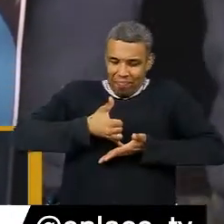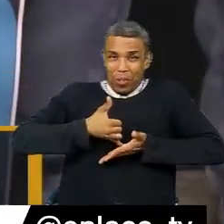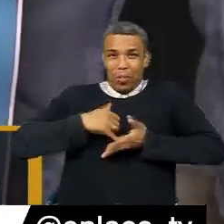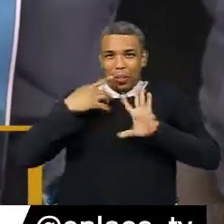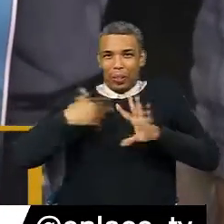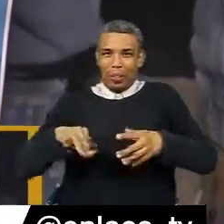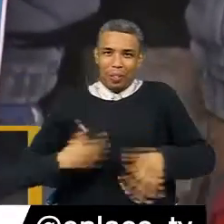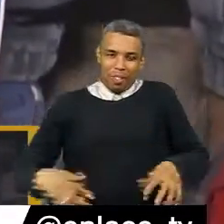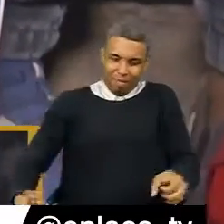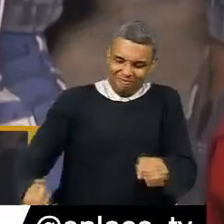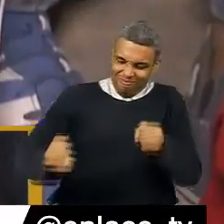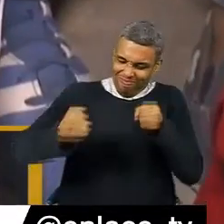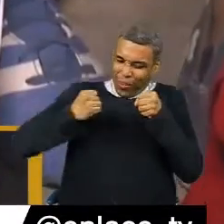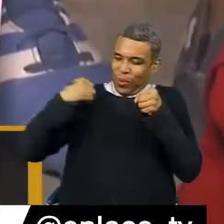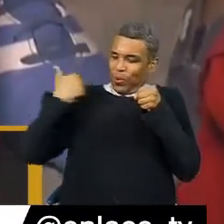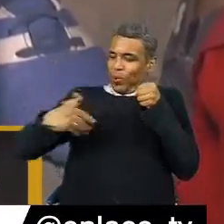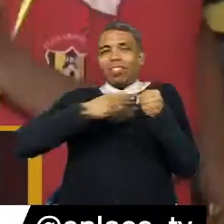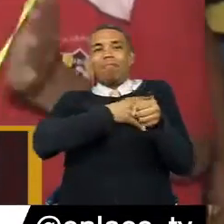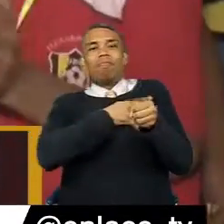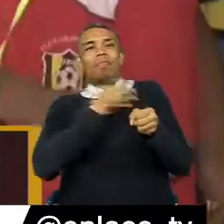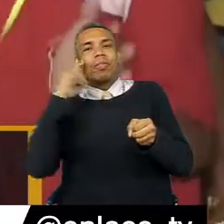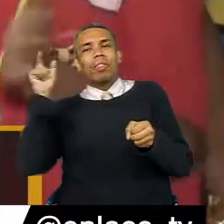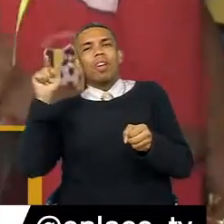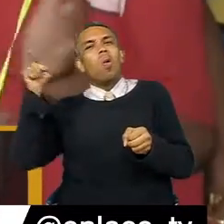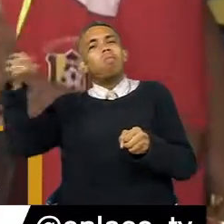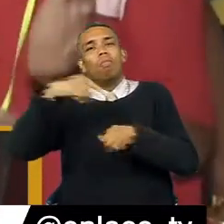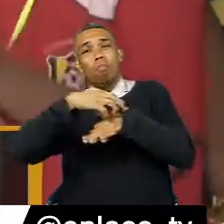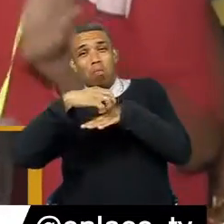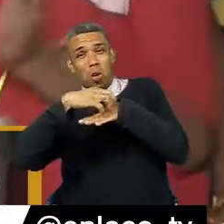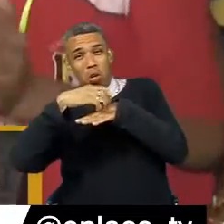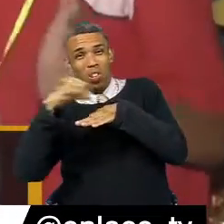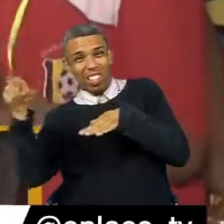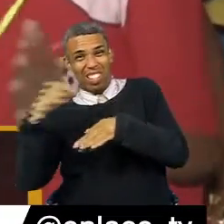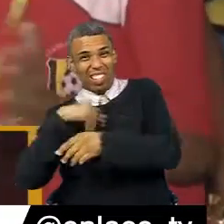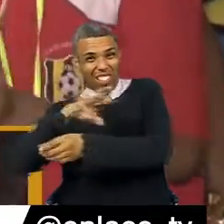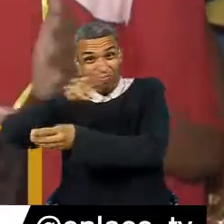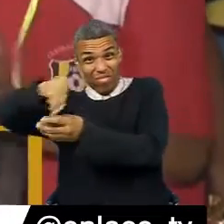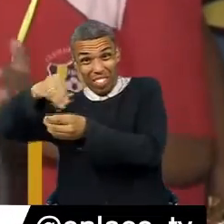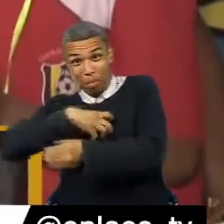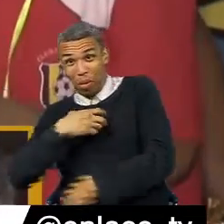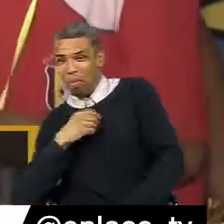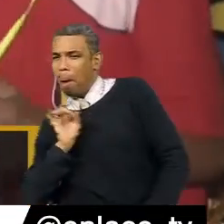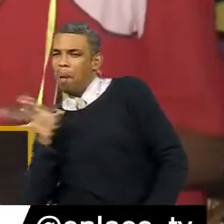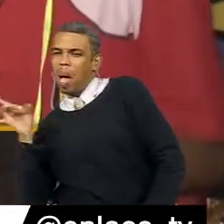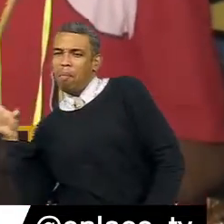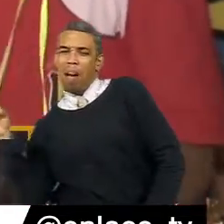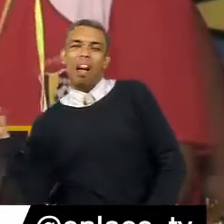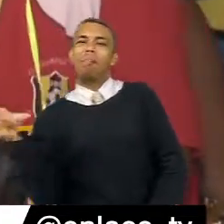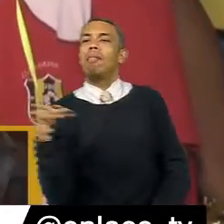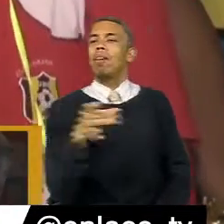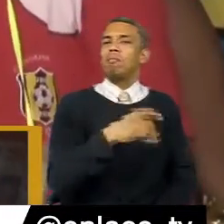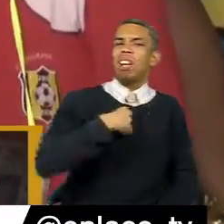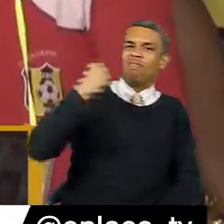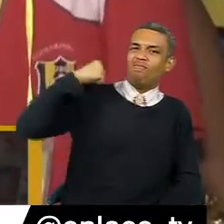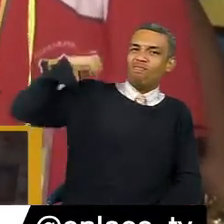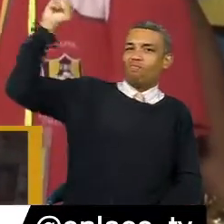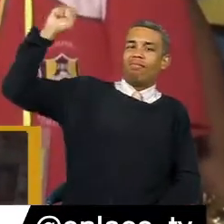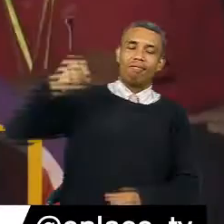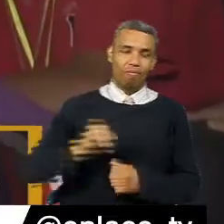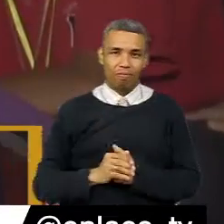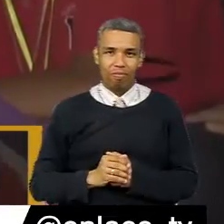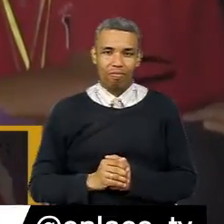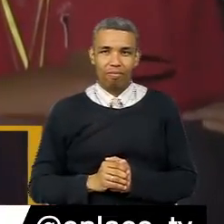justa que se disputó entre los municipios del Espinal y Chigoral en Tolima, tierra de reconocidos jugadores de talla nacional e